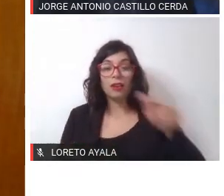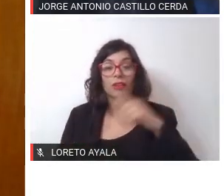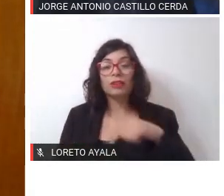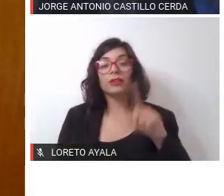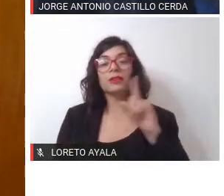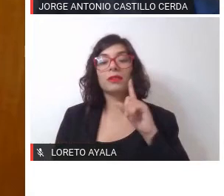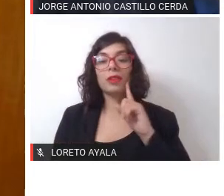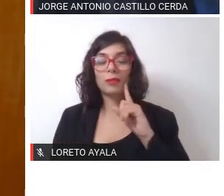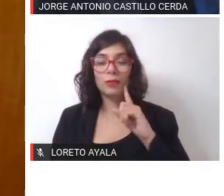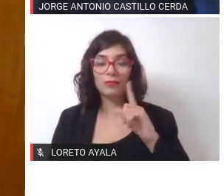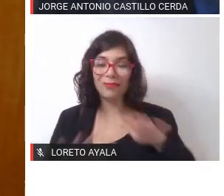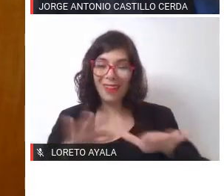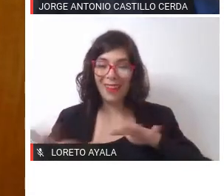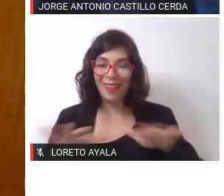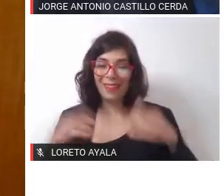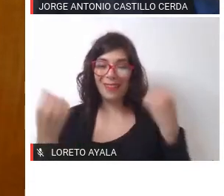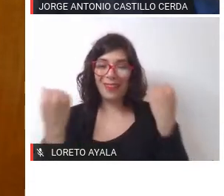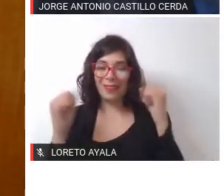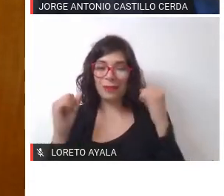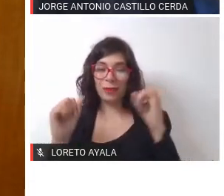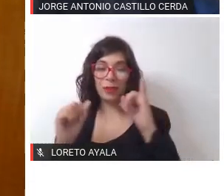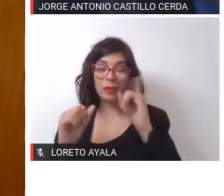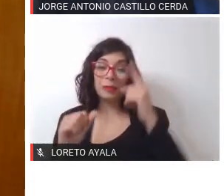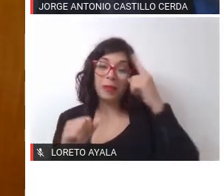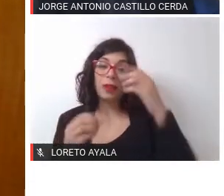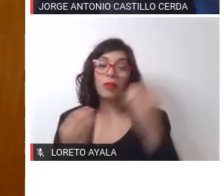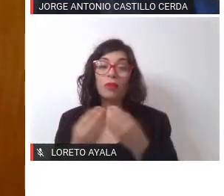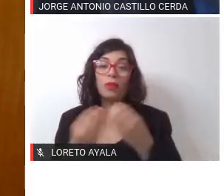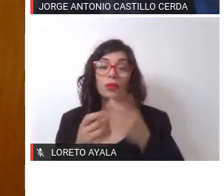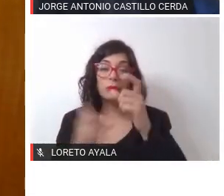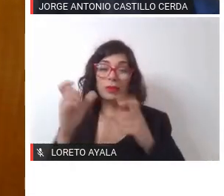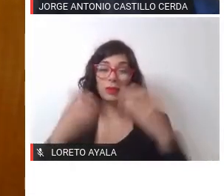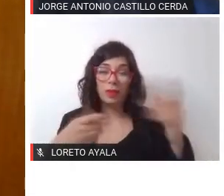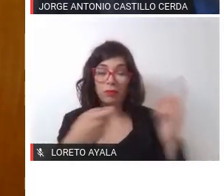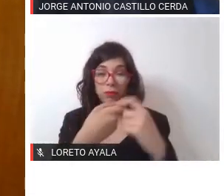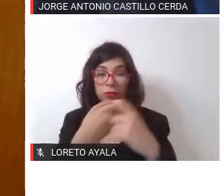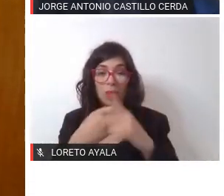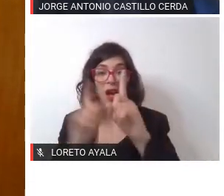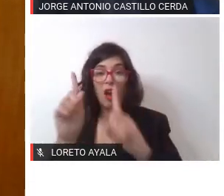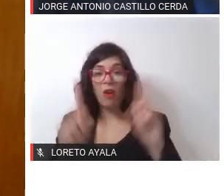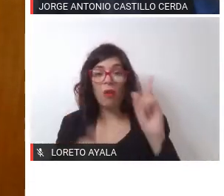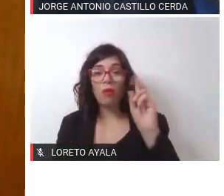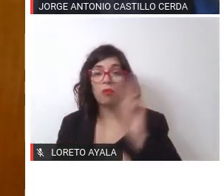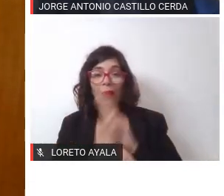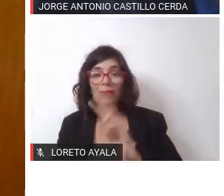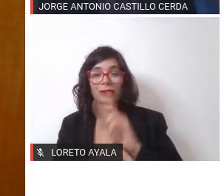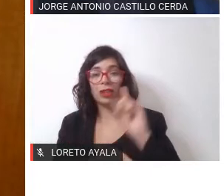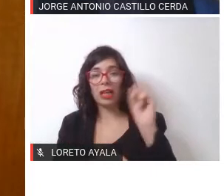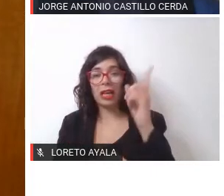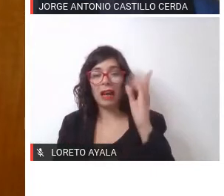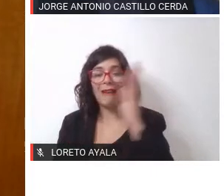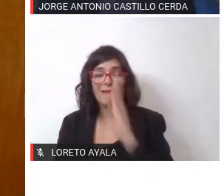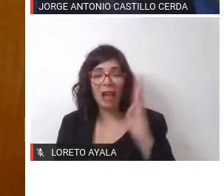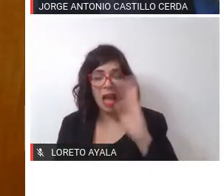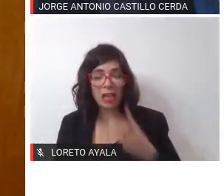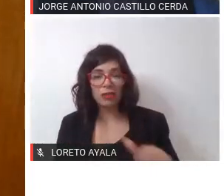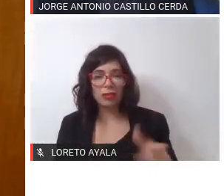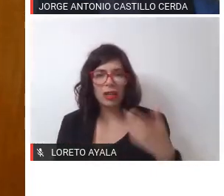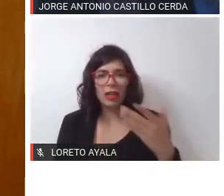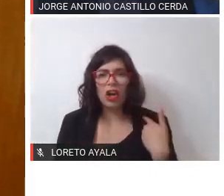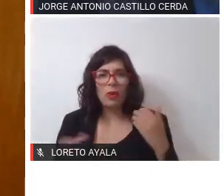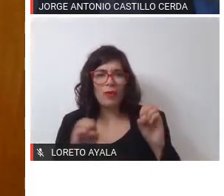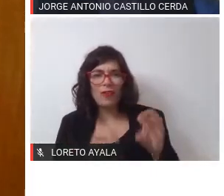de actividad física, pero sin lugar a duda muchos de los que hoy día estuvieron conectados son profesores generales básicos que tienen dentro de sus obligaciones